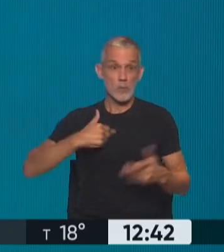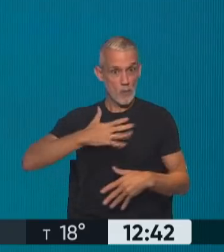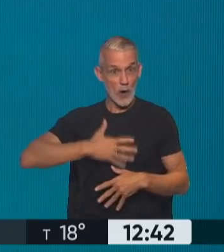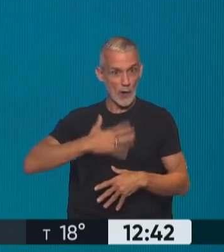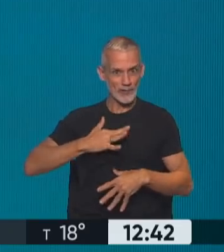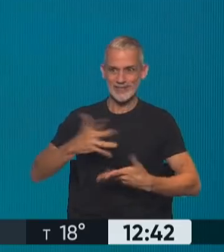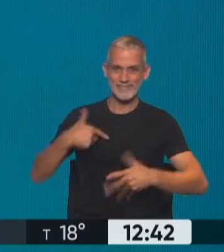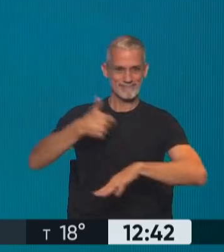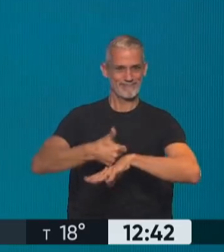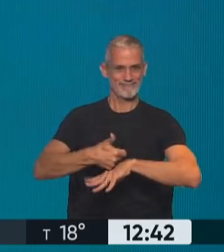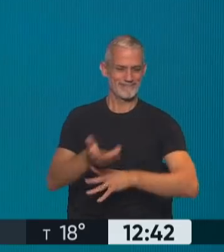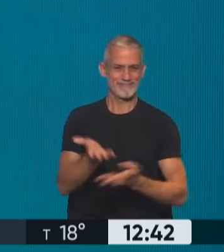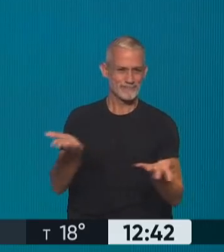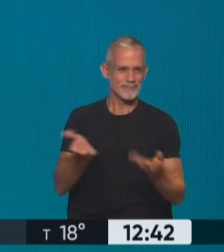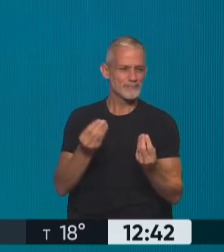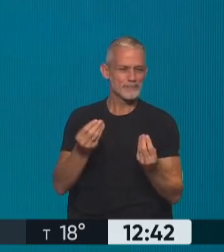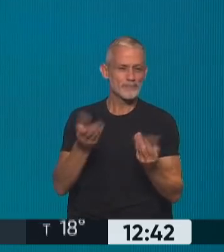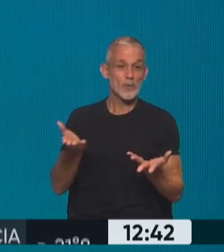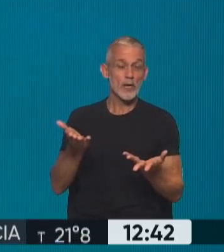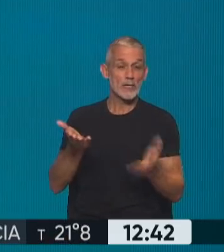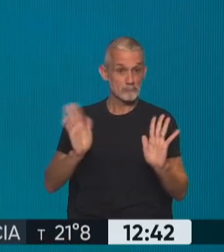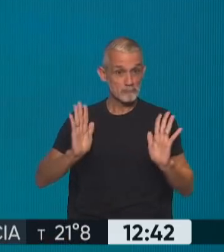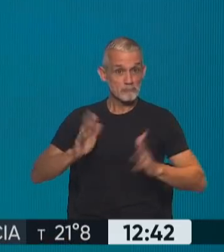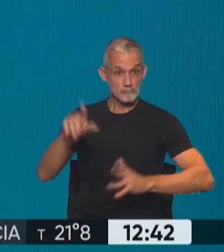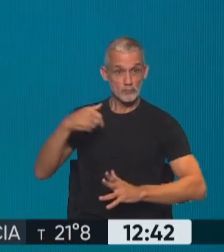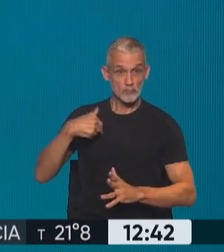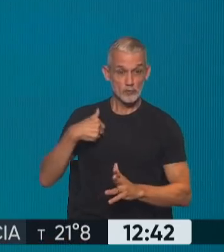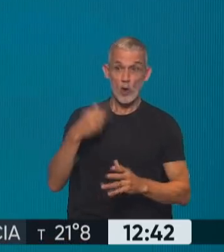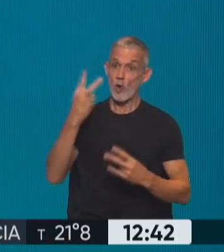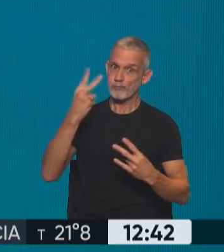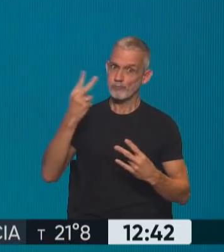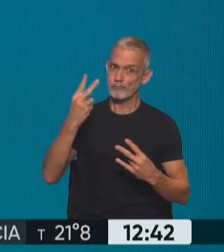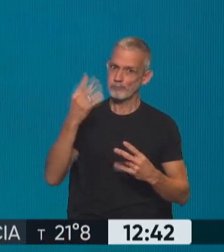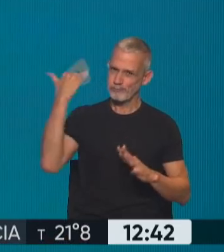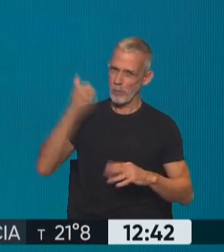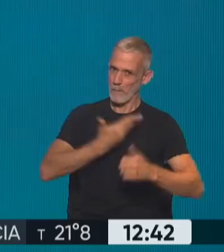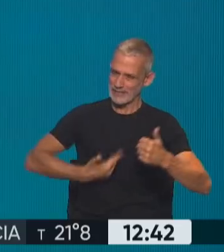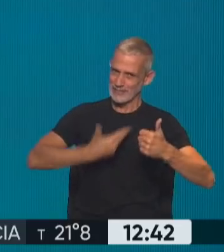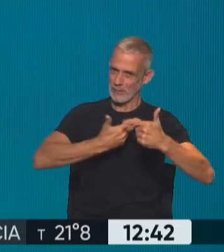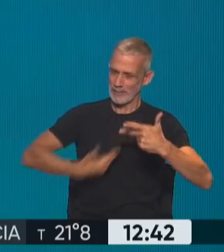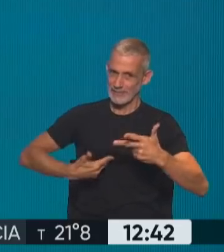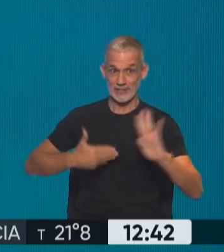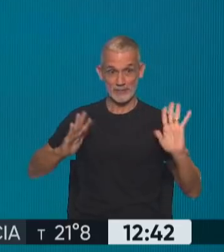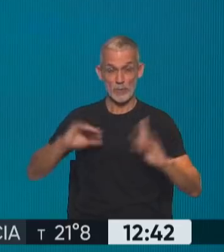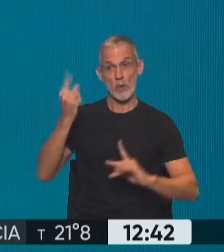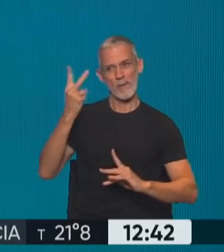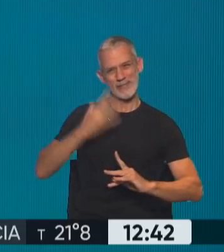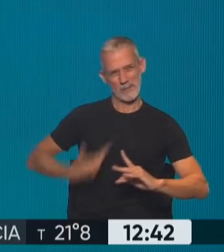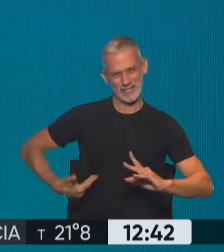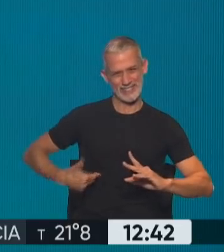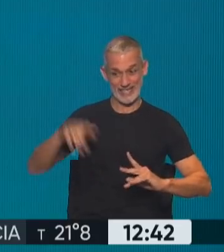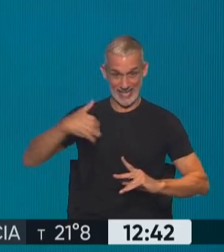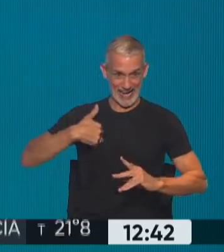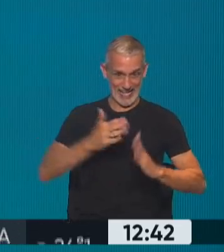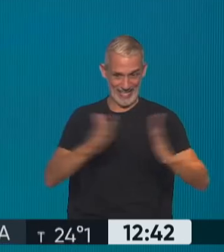contenta de estar aquí, además porque, si bien he sido 2 veces presidenta y una vicepresidenta,